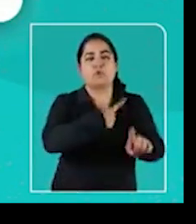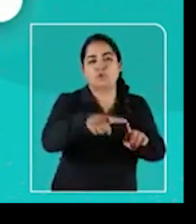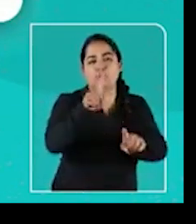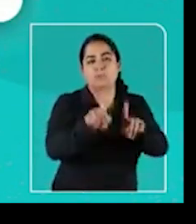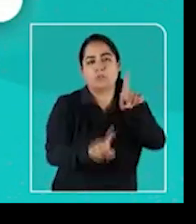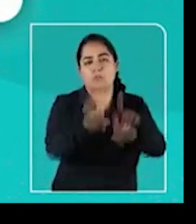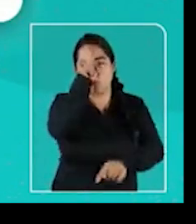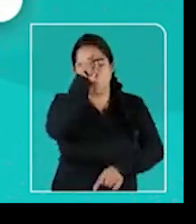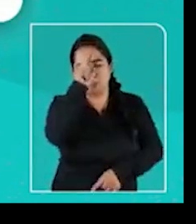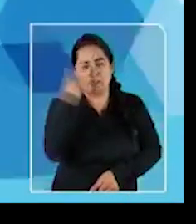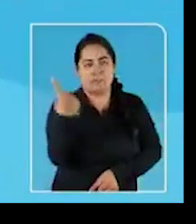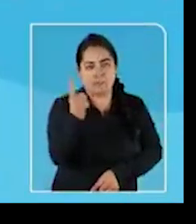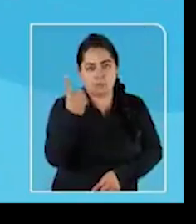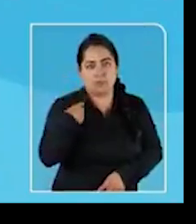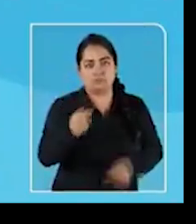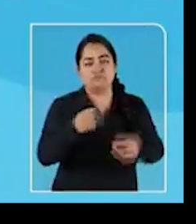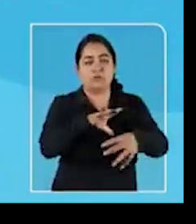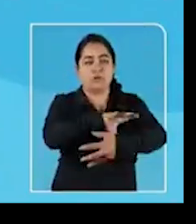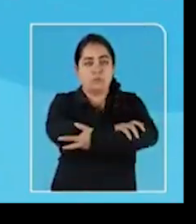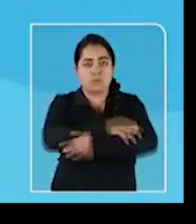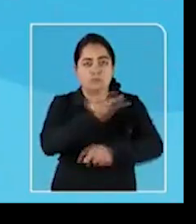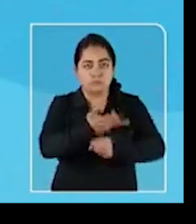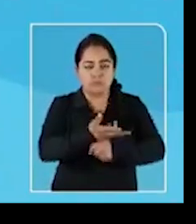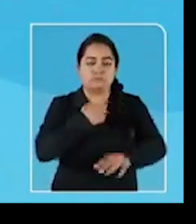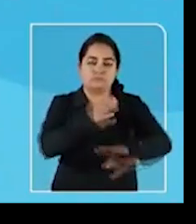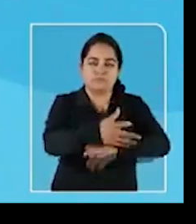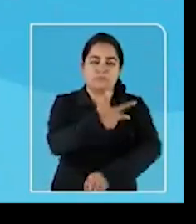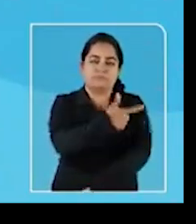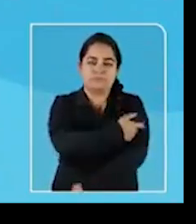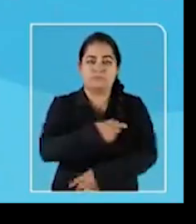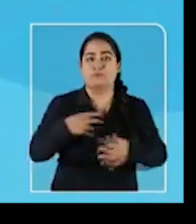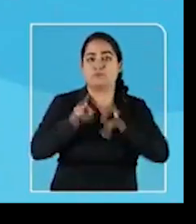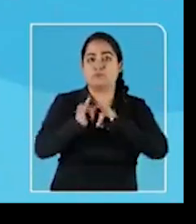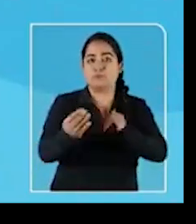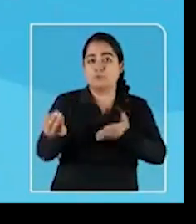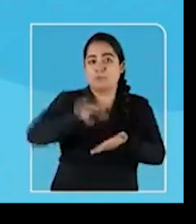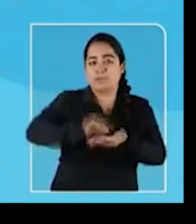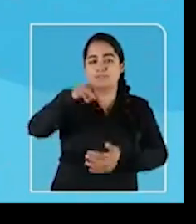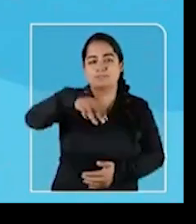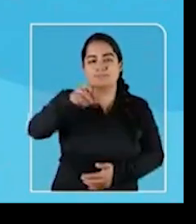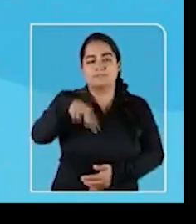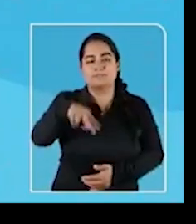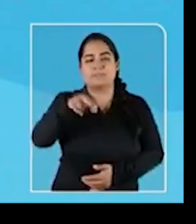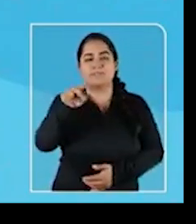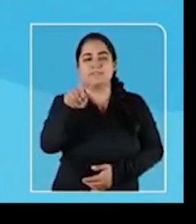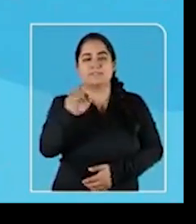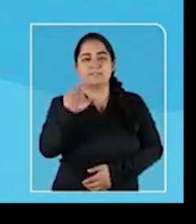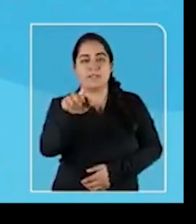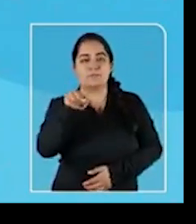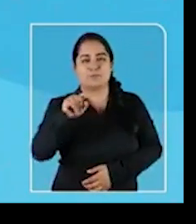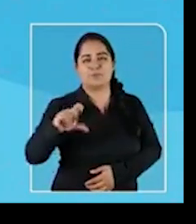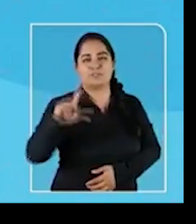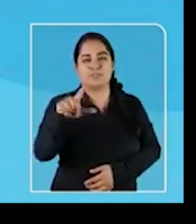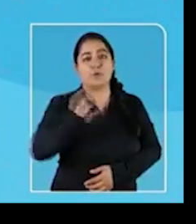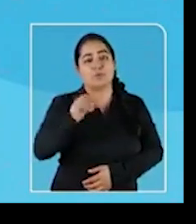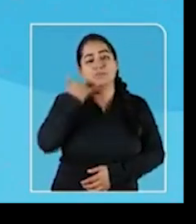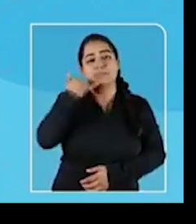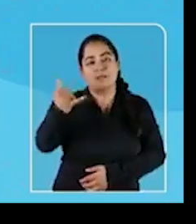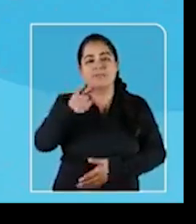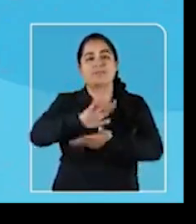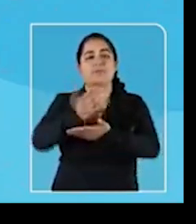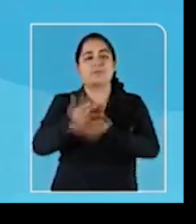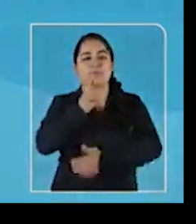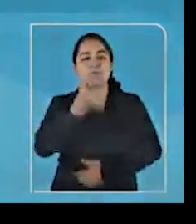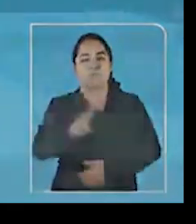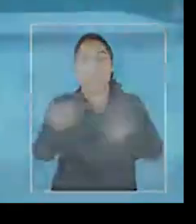estas enfermedades respiratorias, doctor? Sí, mira, yo he insistido mucho en esto porque, bueno, sí, soy broncopulmonar,